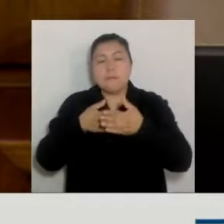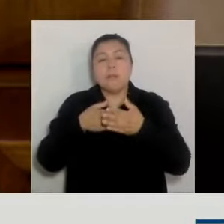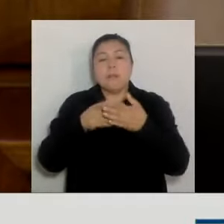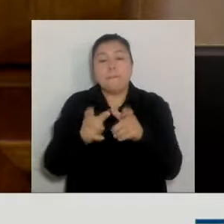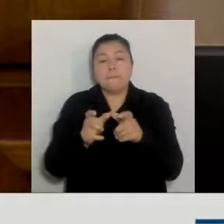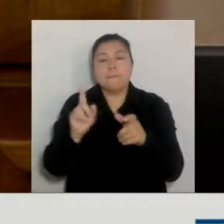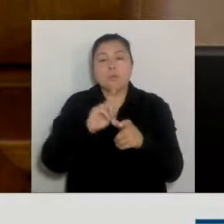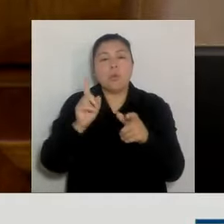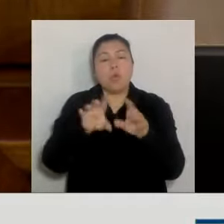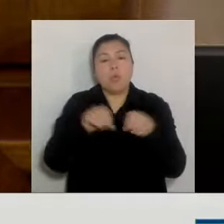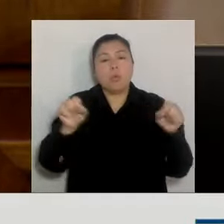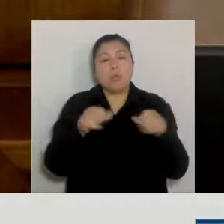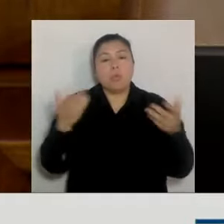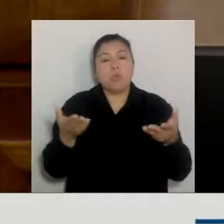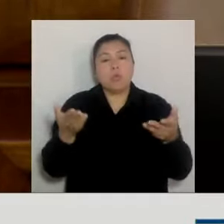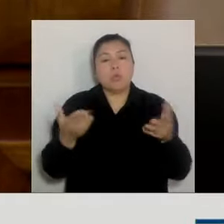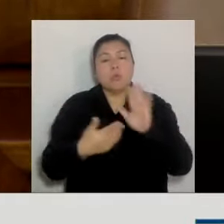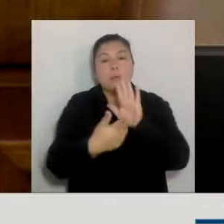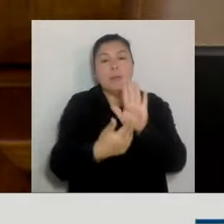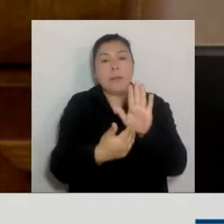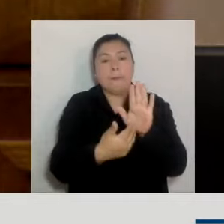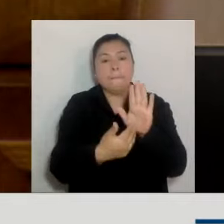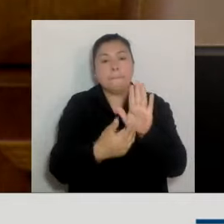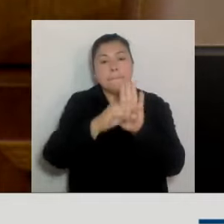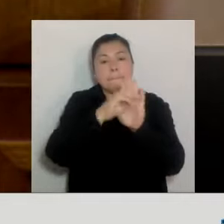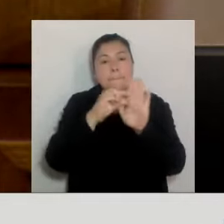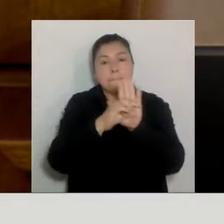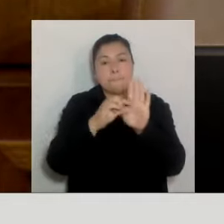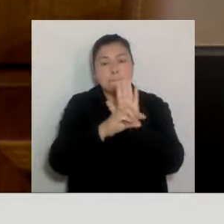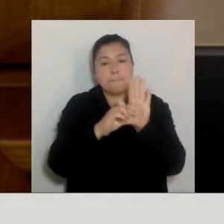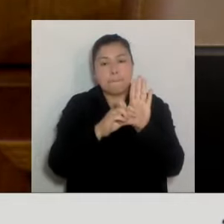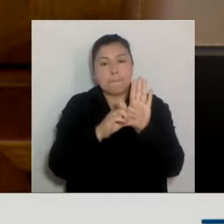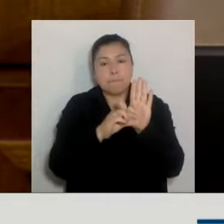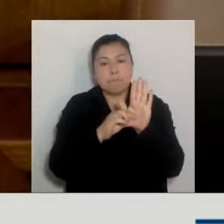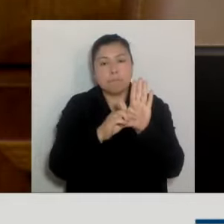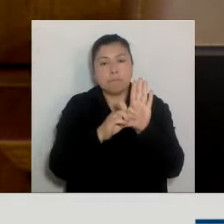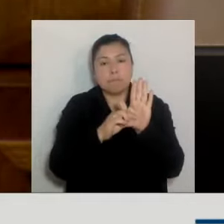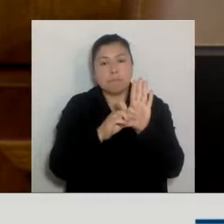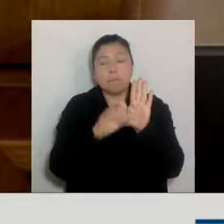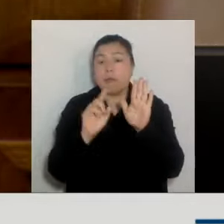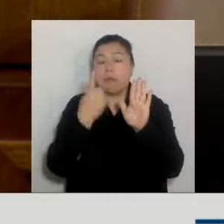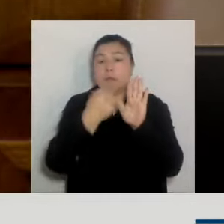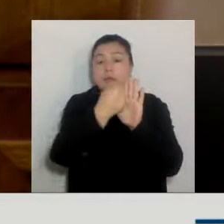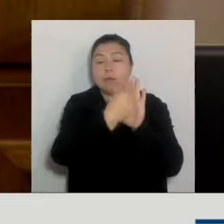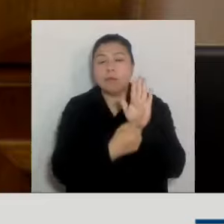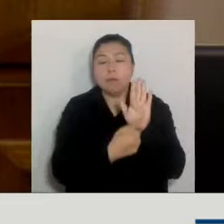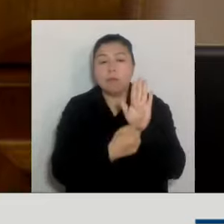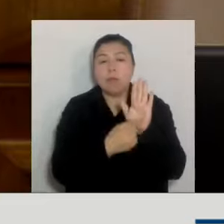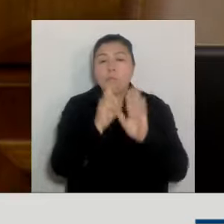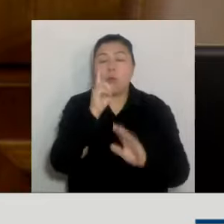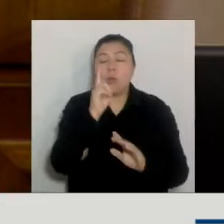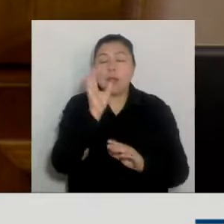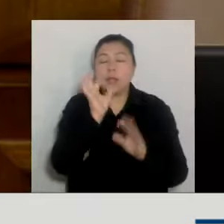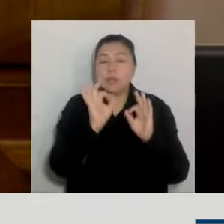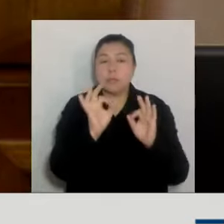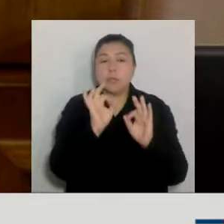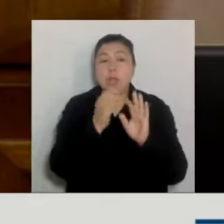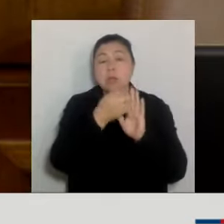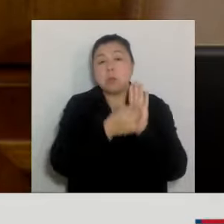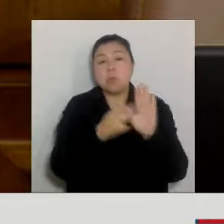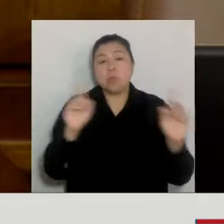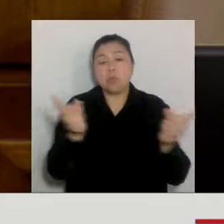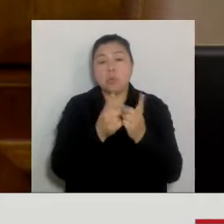acuerdo y por eso presenté varias indicaciones en genérico una en particular que que creo que podría resumir todo que es